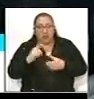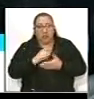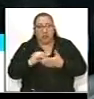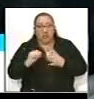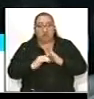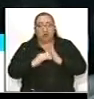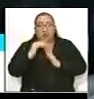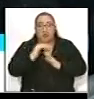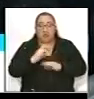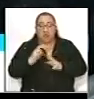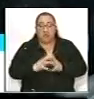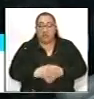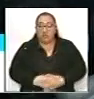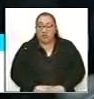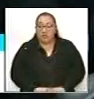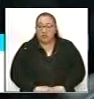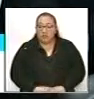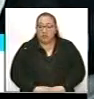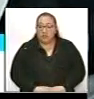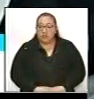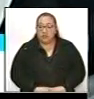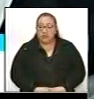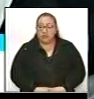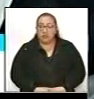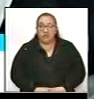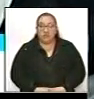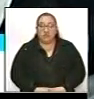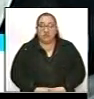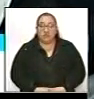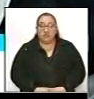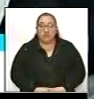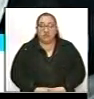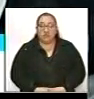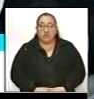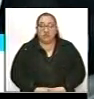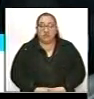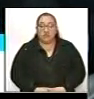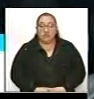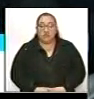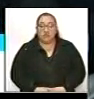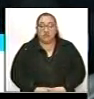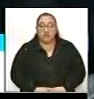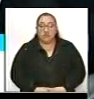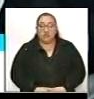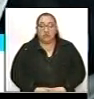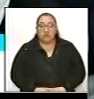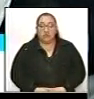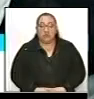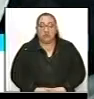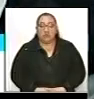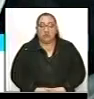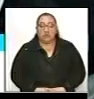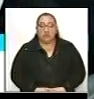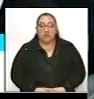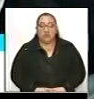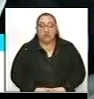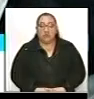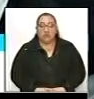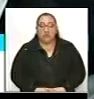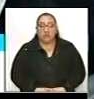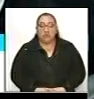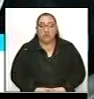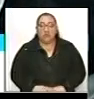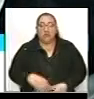superior, pero se les da un puntaje sumamente alto a las personas pobres y